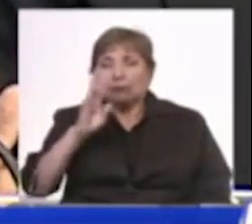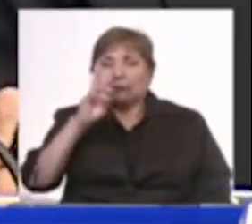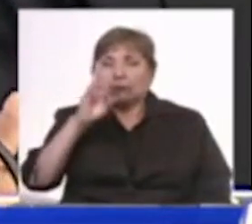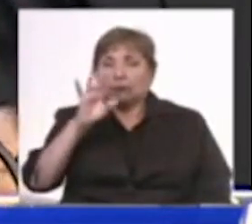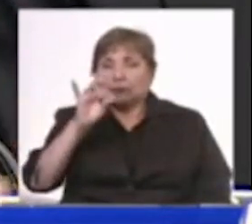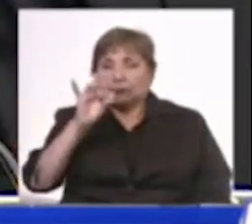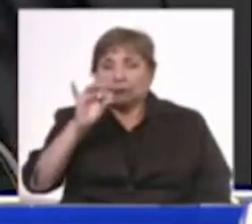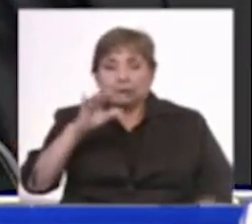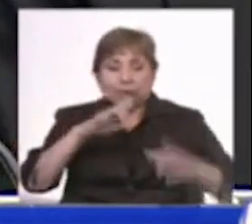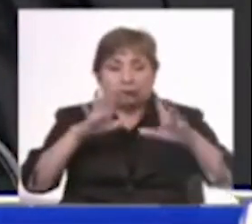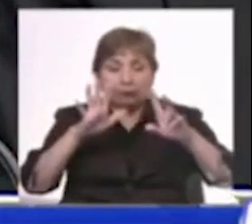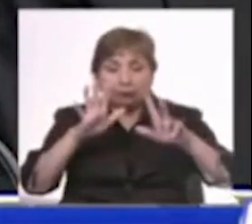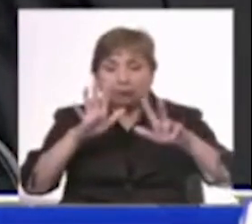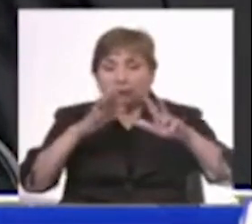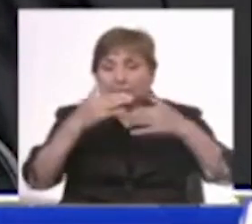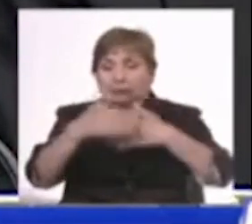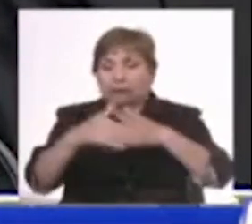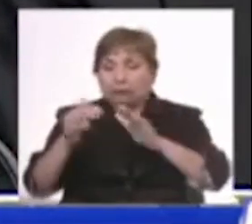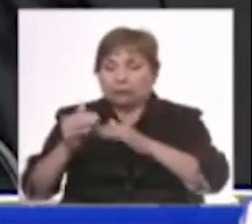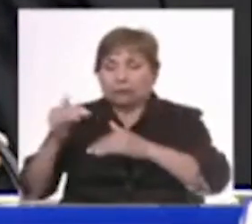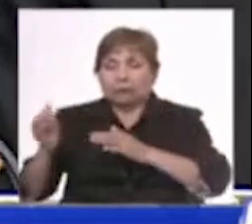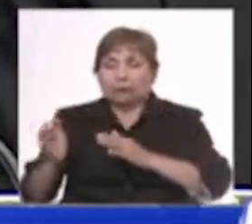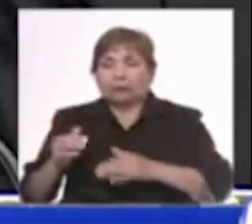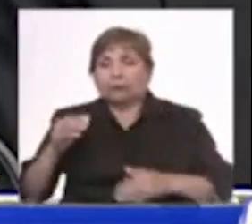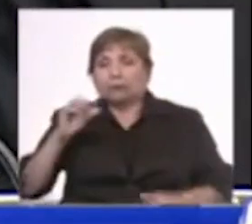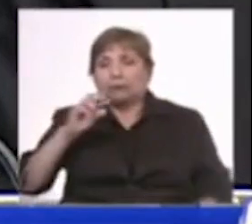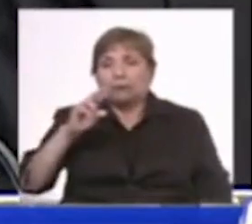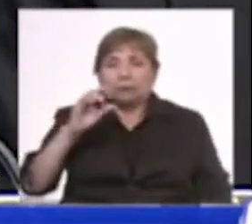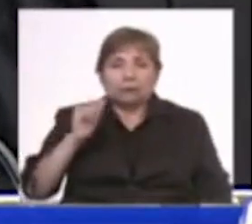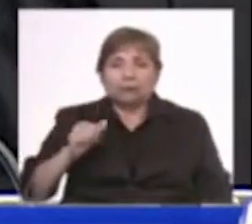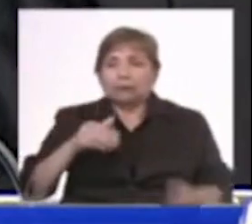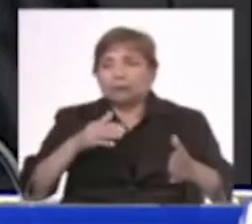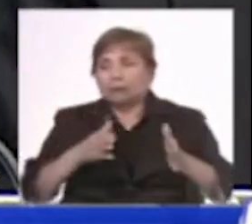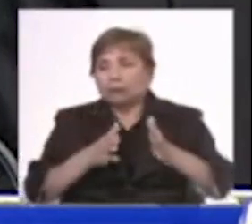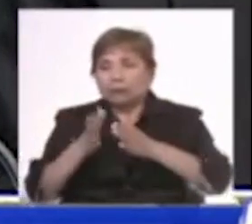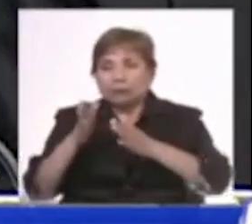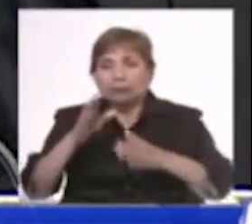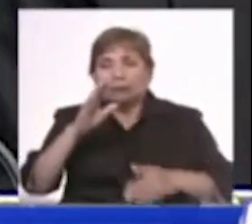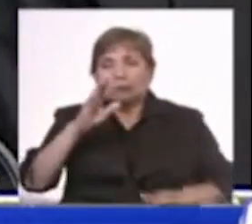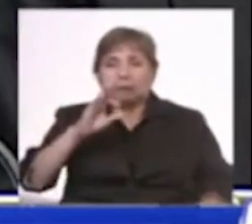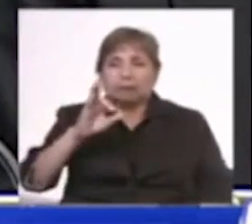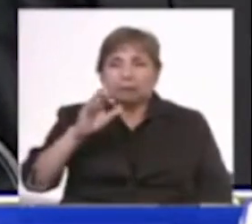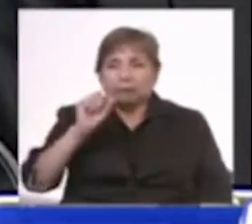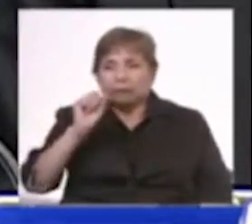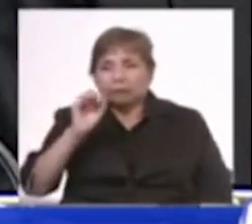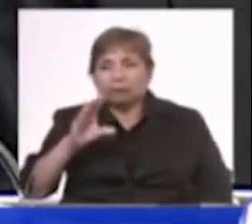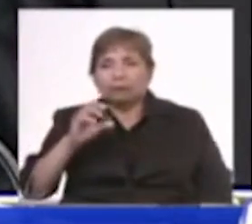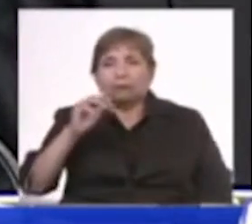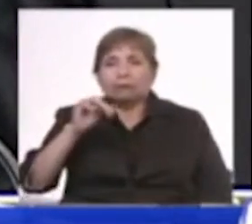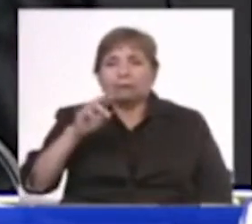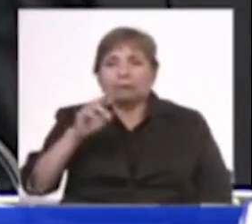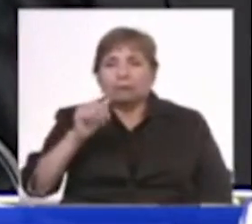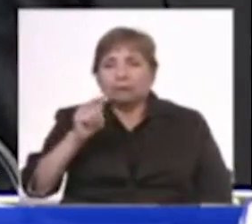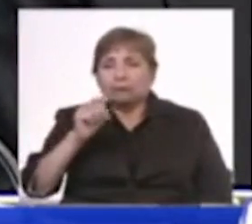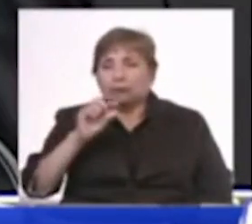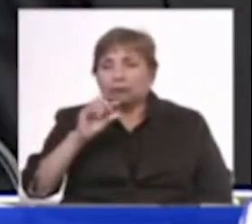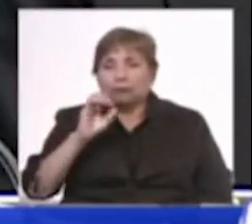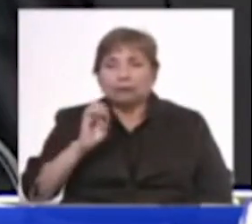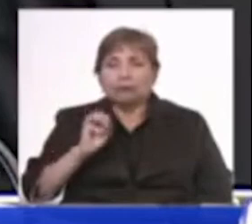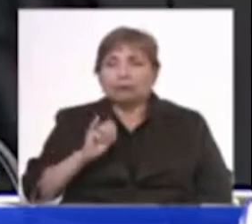salas que son Miguel Grau, Pasaíso de la Sala Quiñones, Francisco Bolognesi, Mariate y Sala